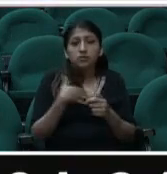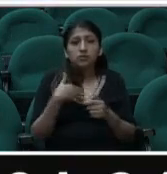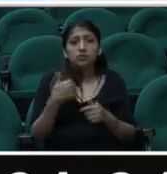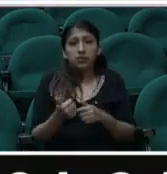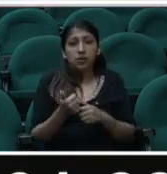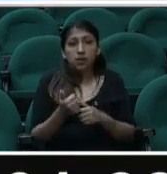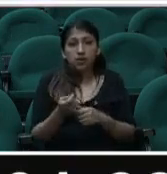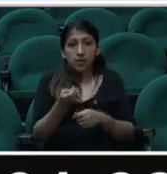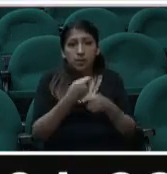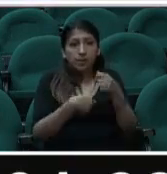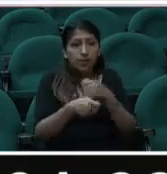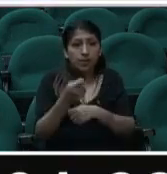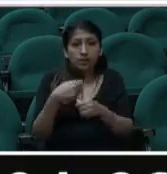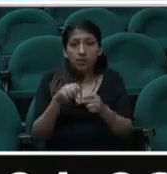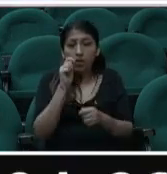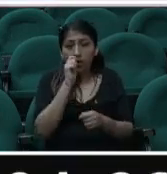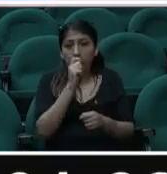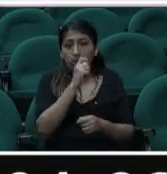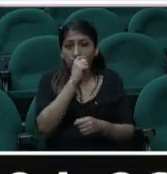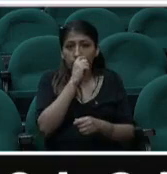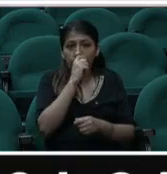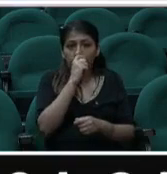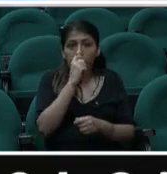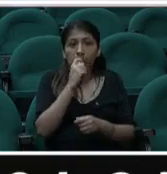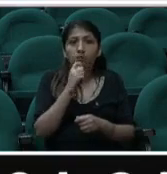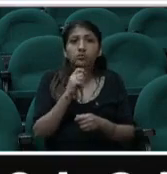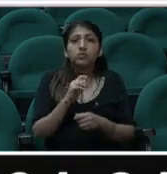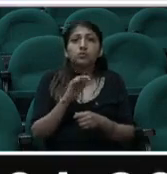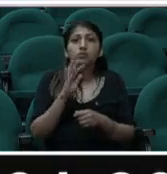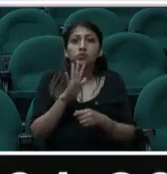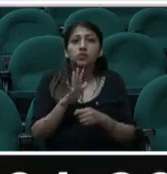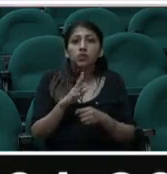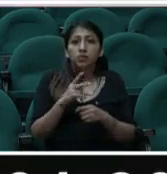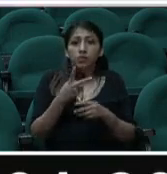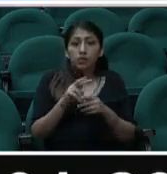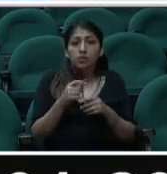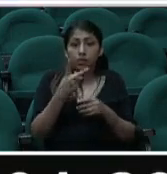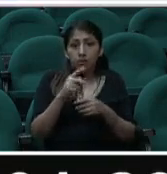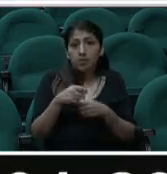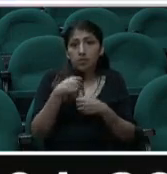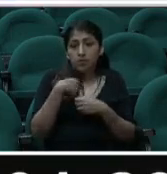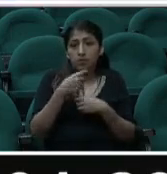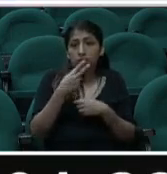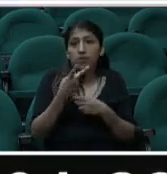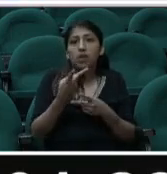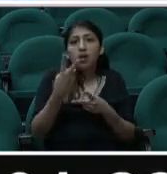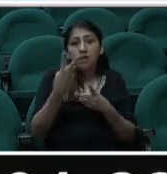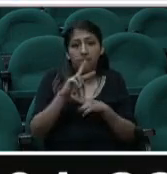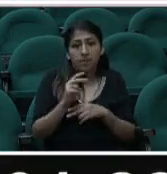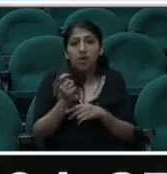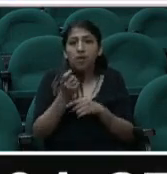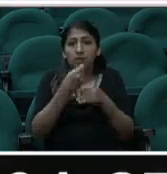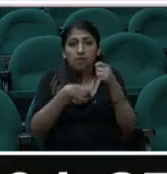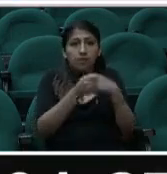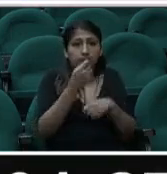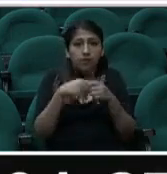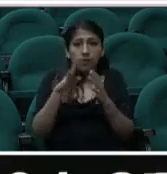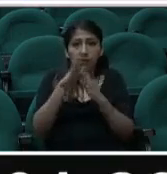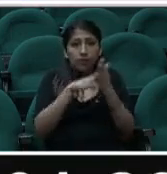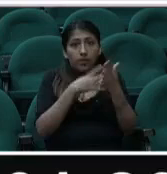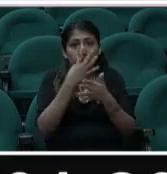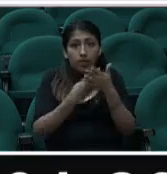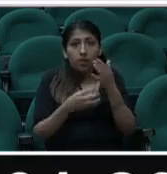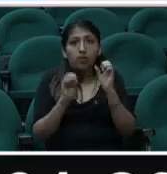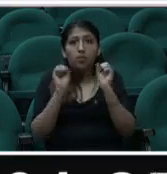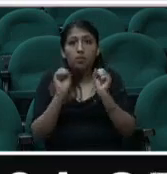expendiendo las drogas aparte de ser consumidores también son expendedores y esta tabla les